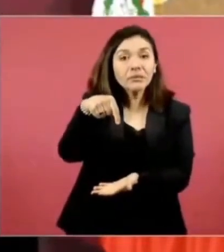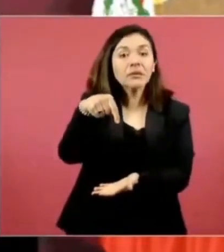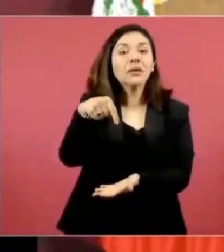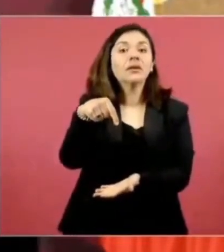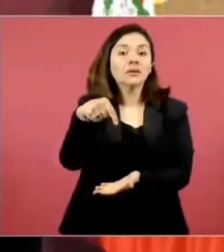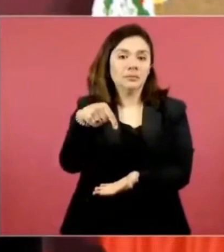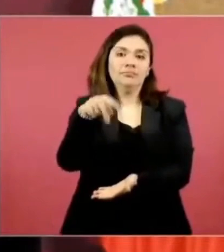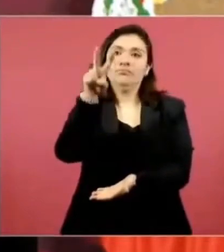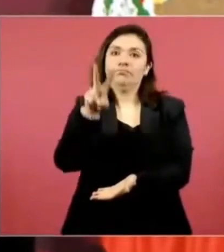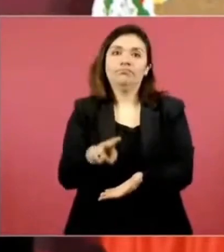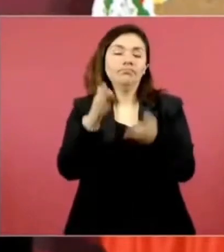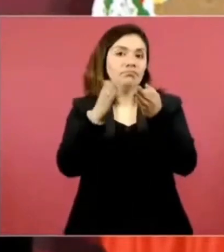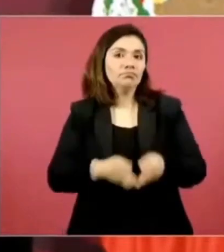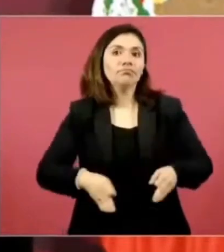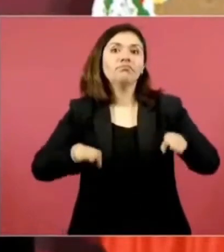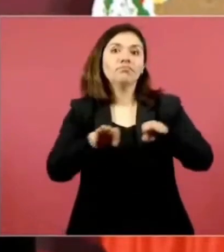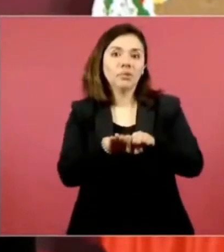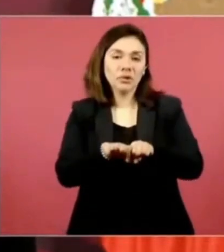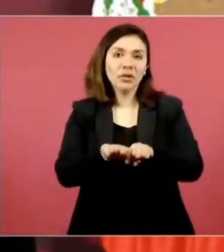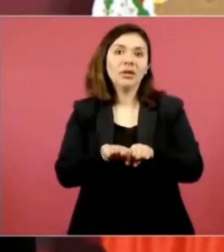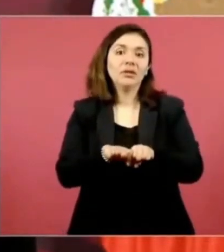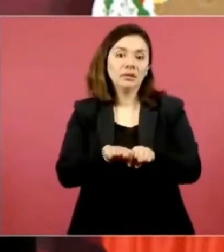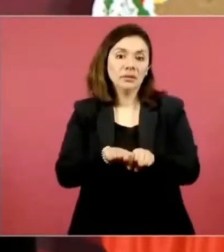es muy importante.